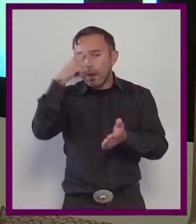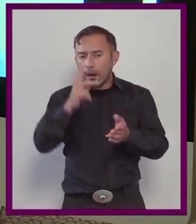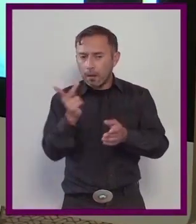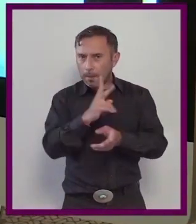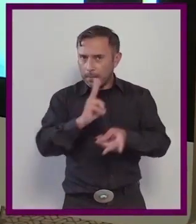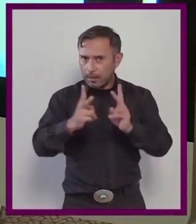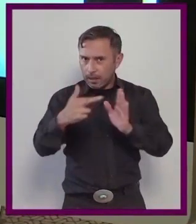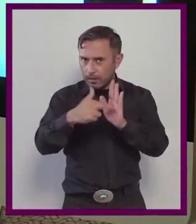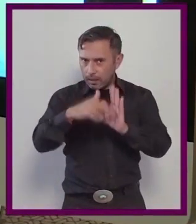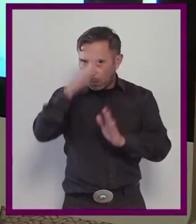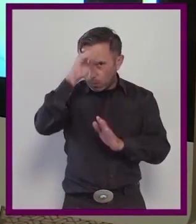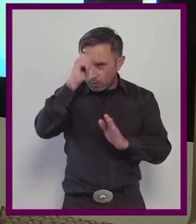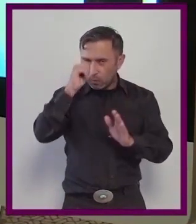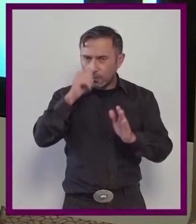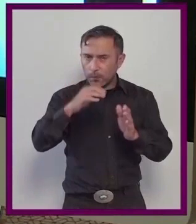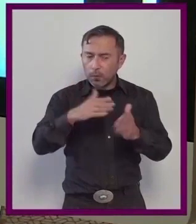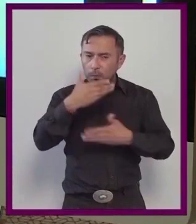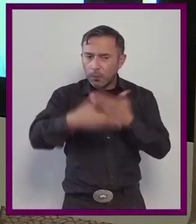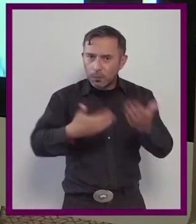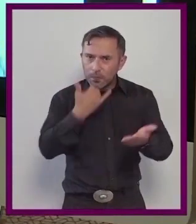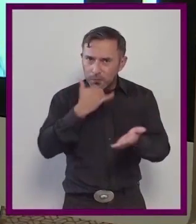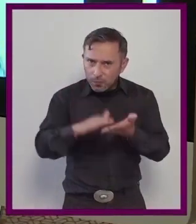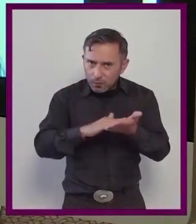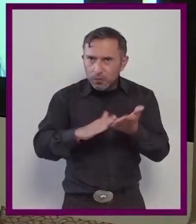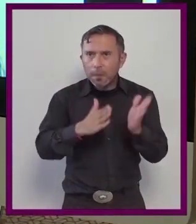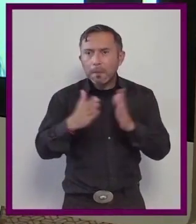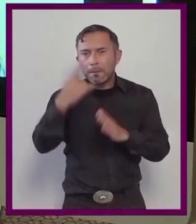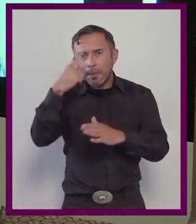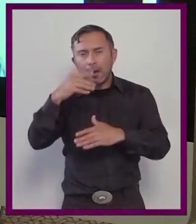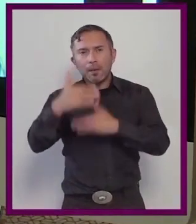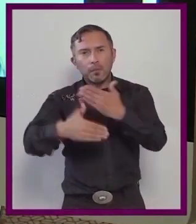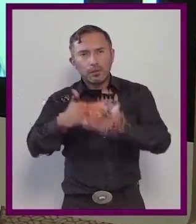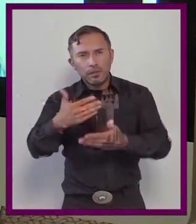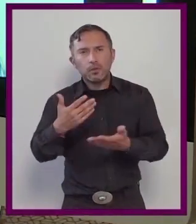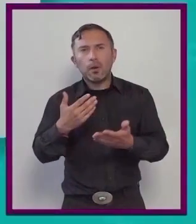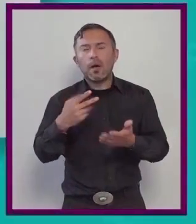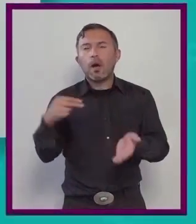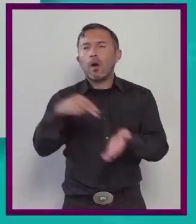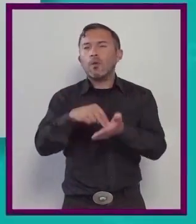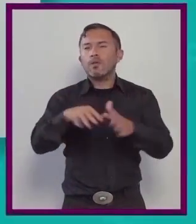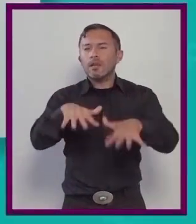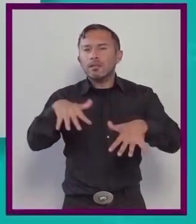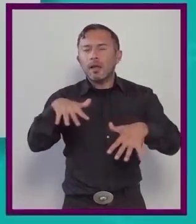audiencia para celebrar los acuerdos reparatorios, audiencia para celebrar la suspensión condicional del proceso,